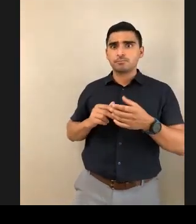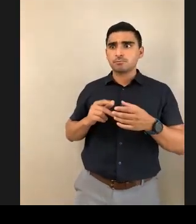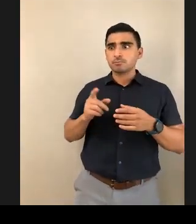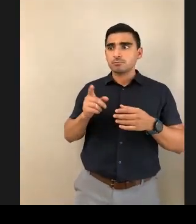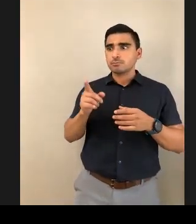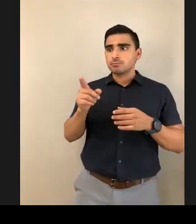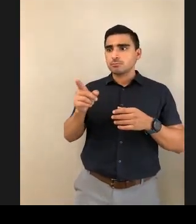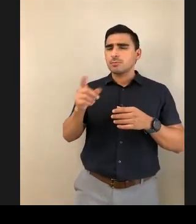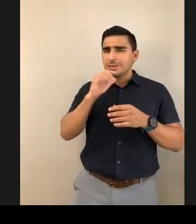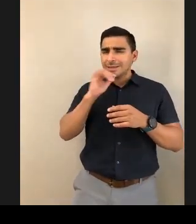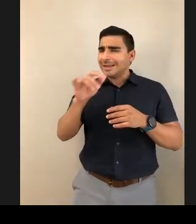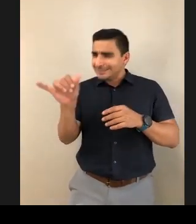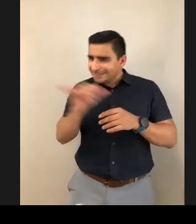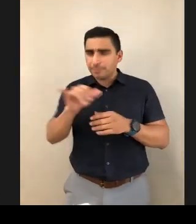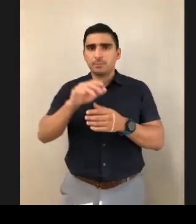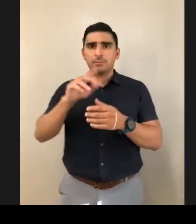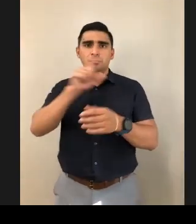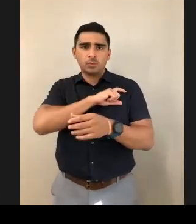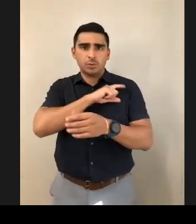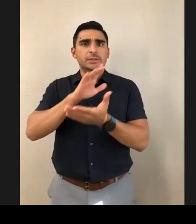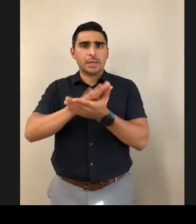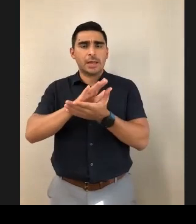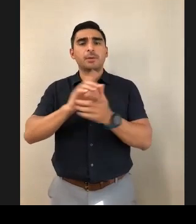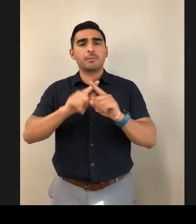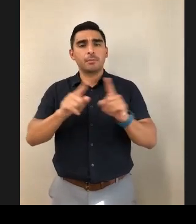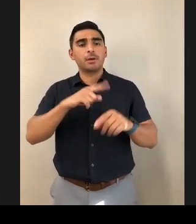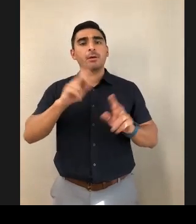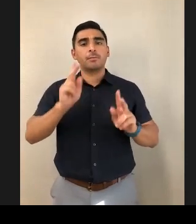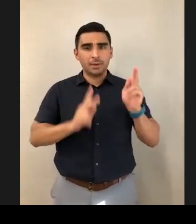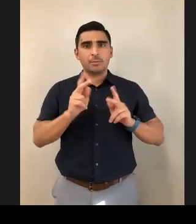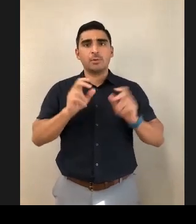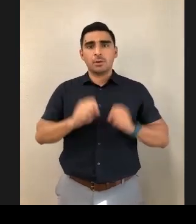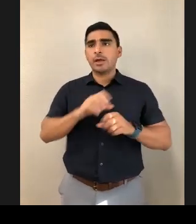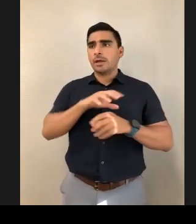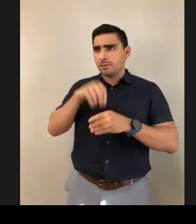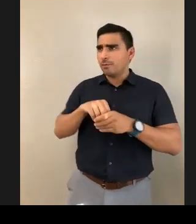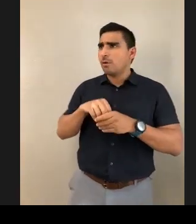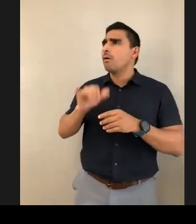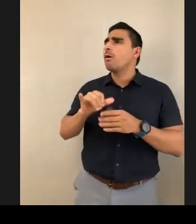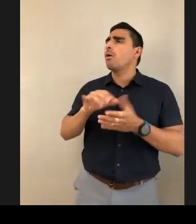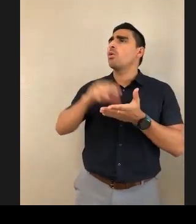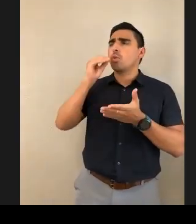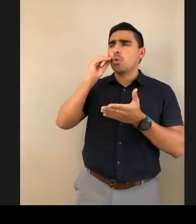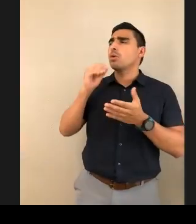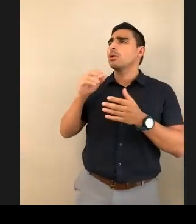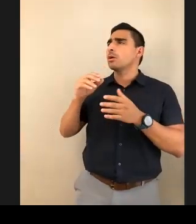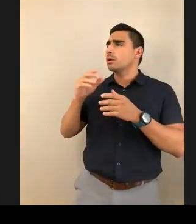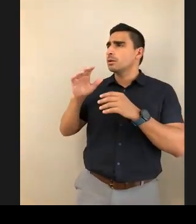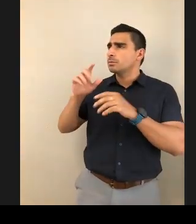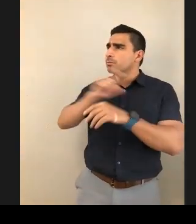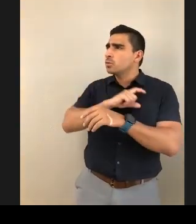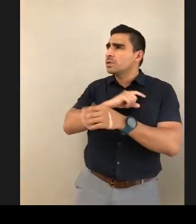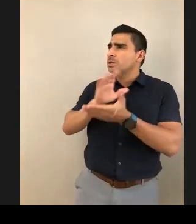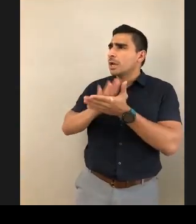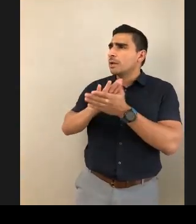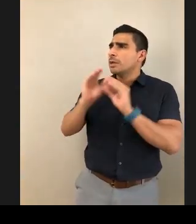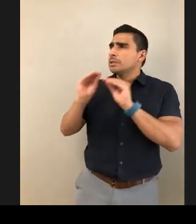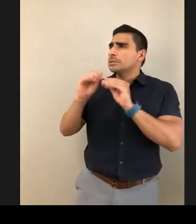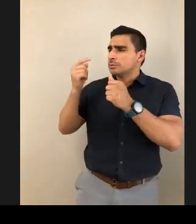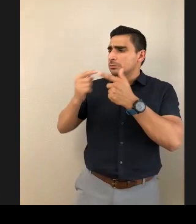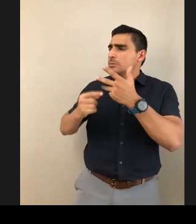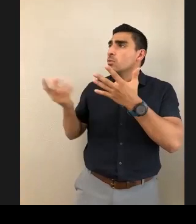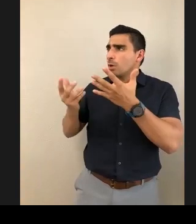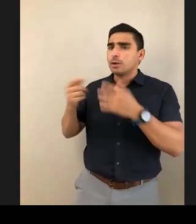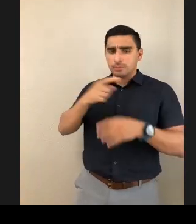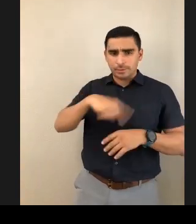sea, no es una réplica de lo que aprenden en la Academia de la Policía, pero se les enseñan algunas cosas, por ejemplo, de la